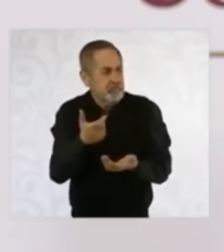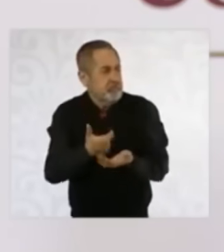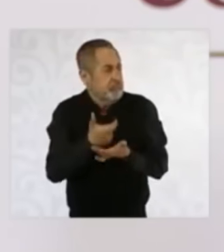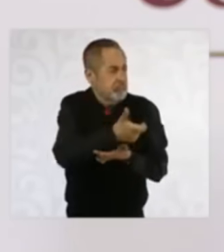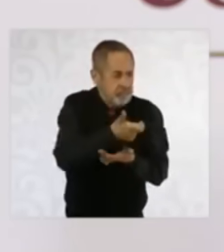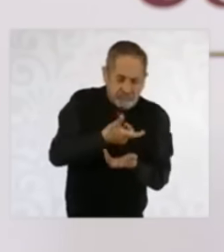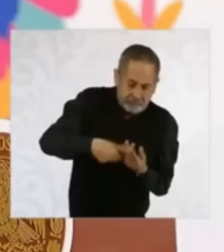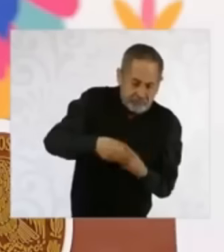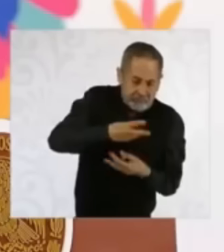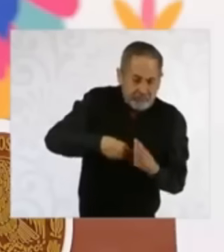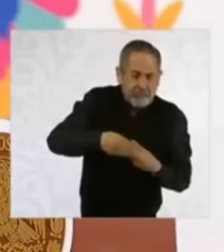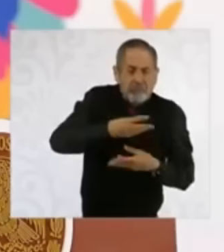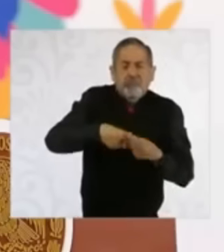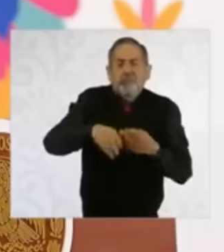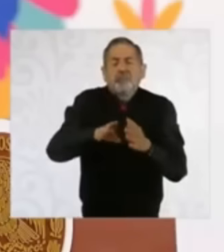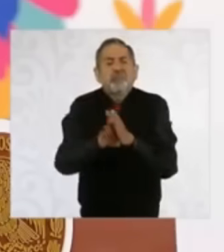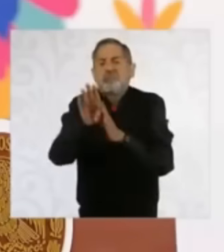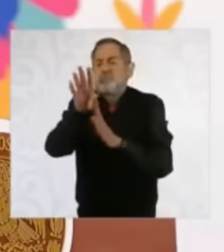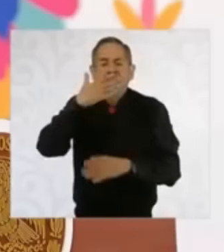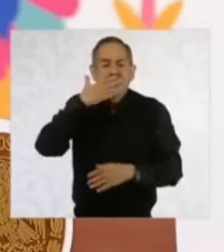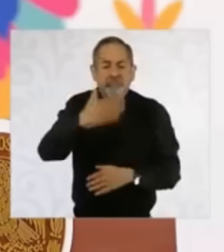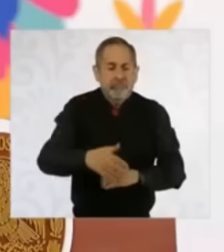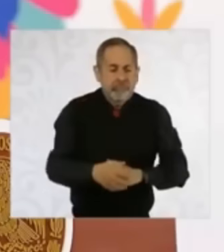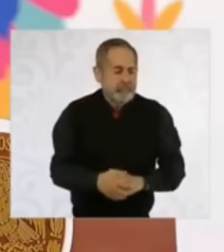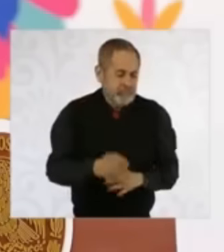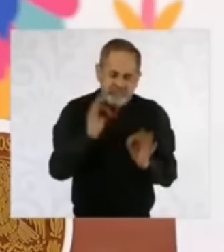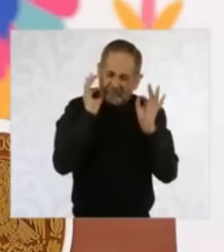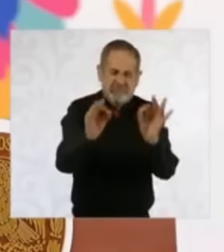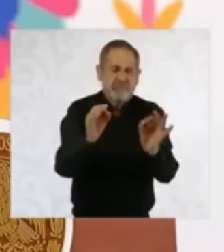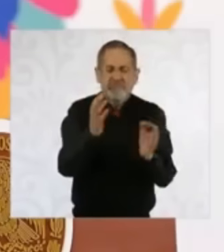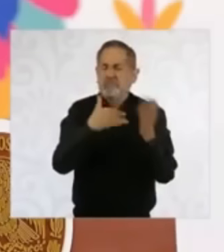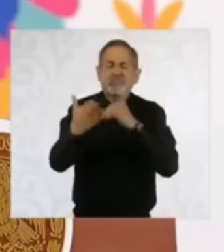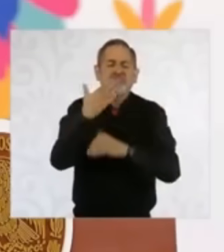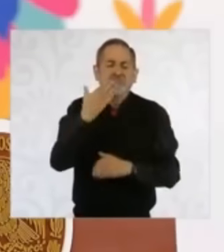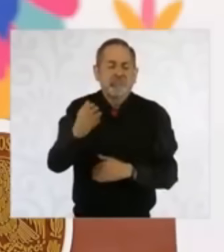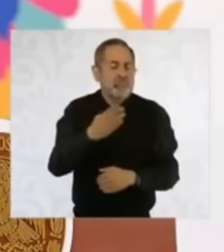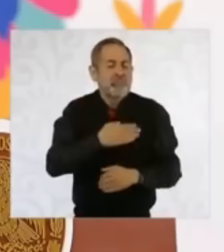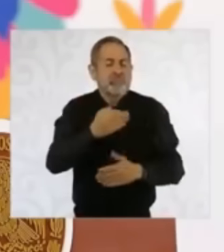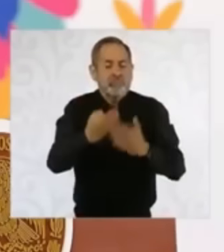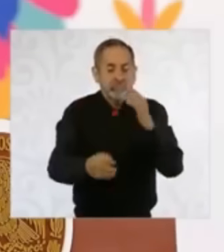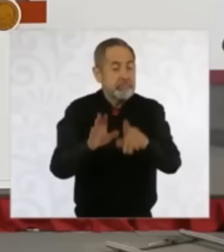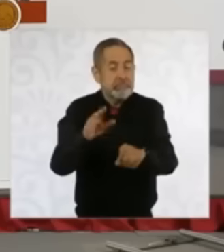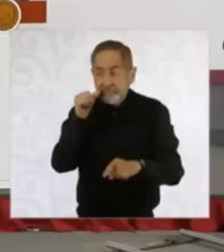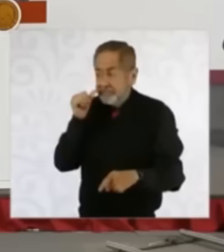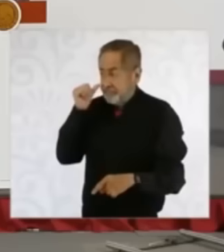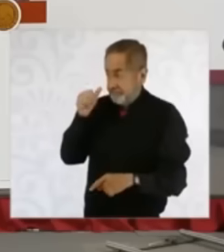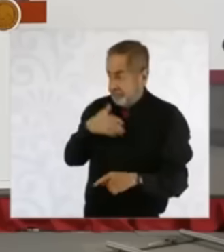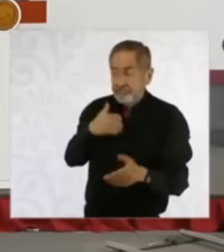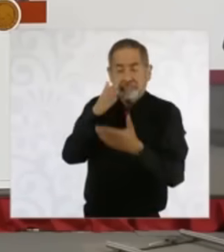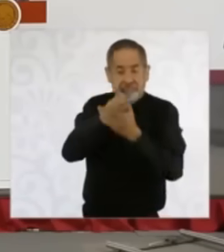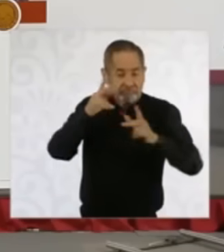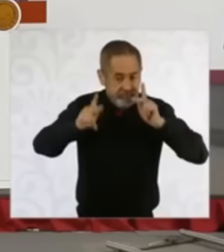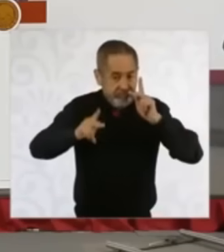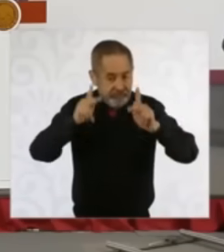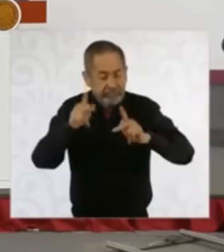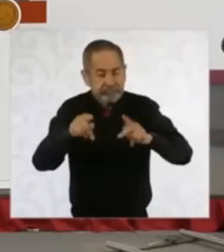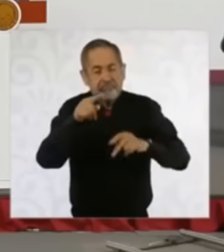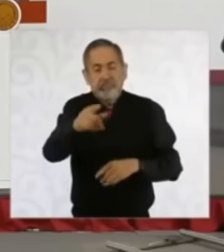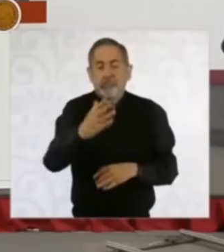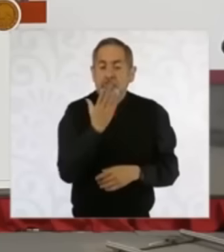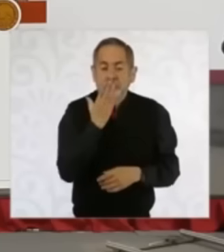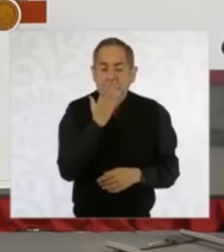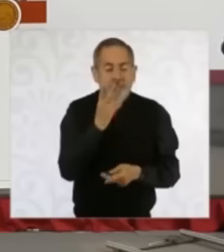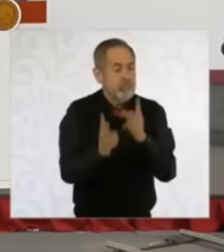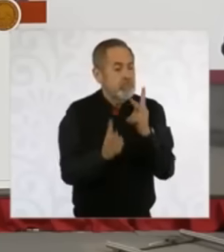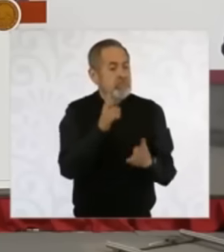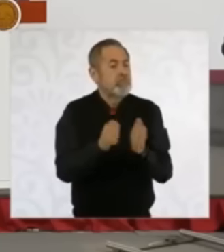para todos los mexicanos Así que al participar no solo están comprando lo que necesitan sino también apoyando a que nuestro país